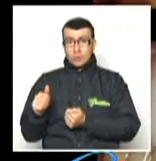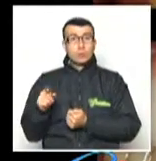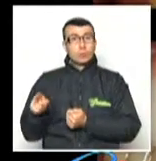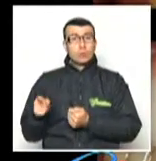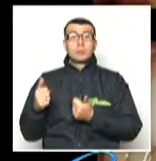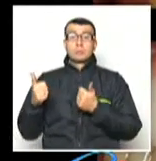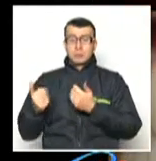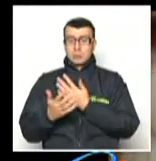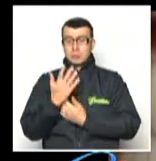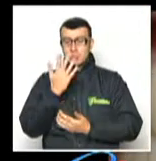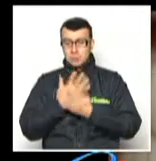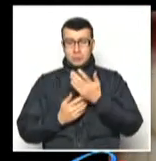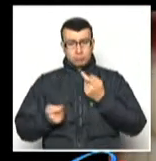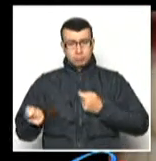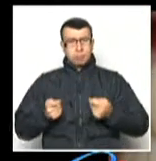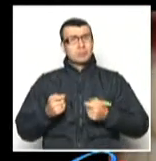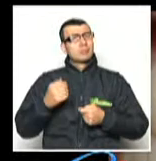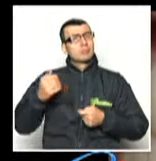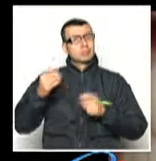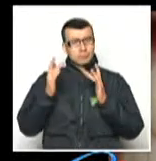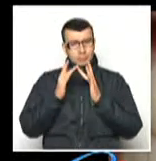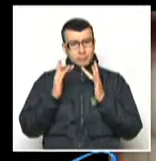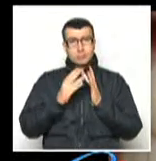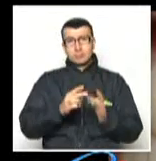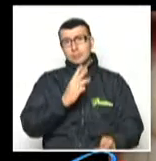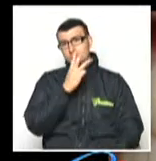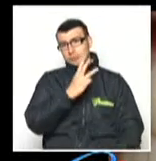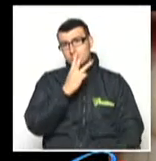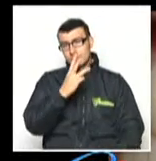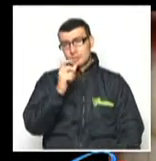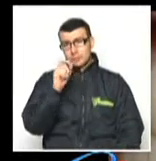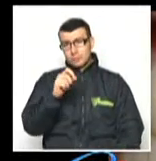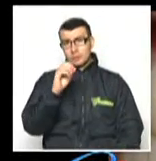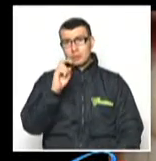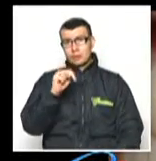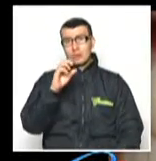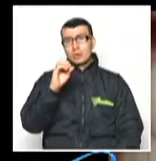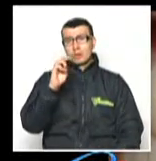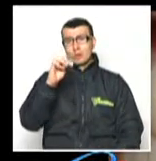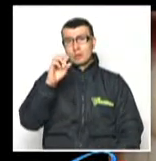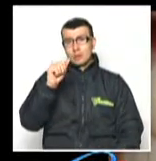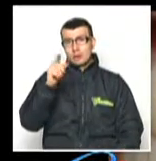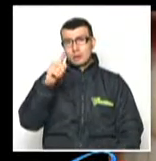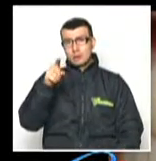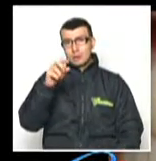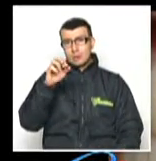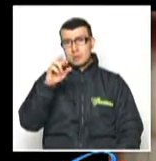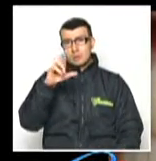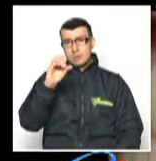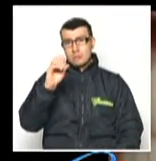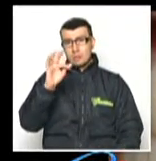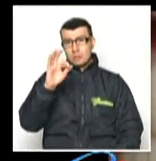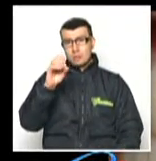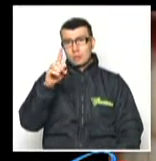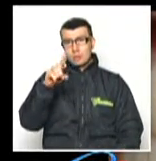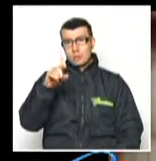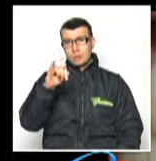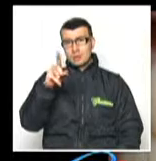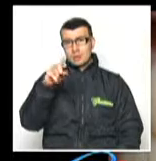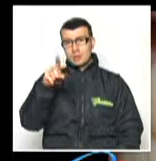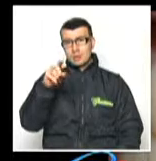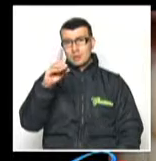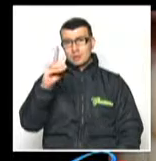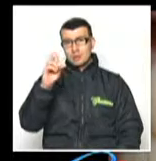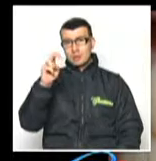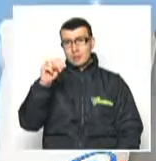súper buenas manos. A través de la página www.nomasprotesdentales pueden contactar al doctor, es el doctor Carlos Villegas, tienen una clínica en